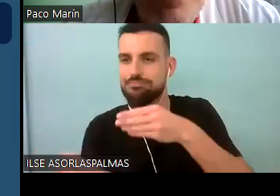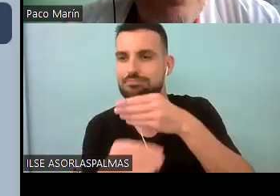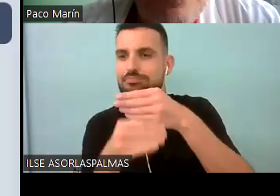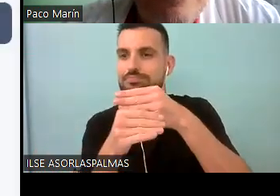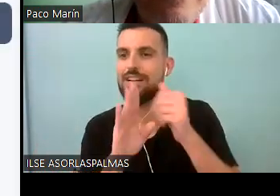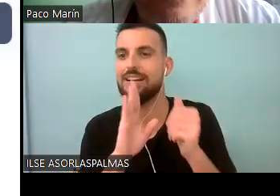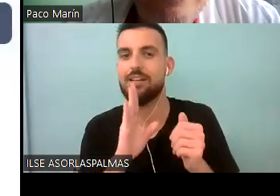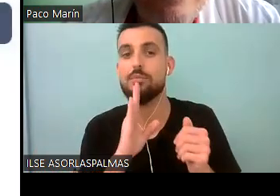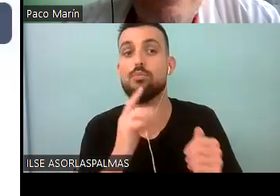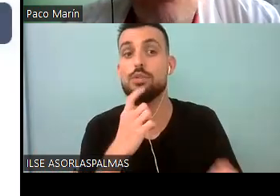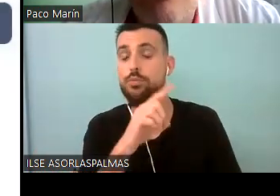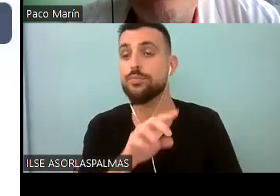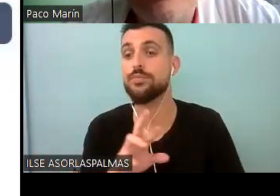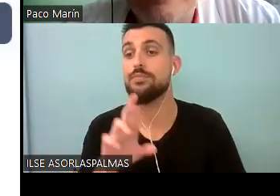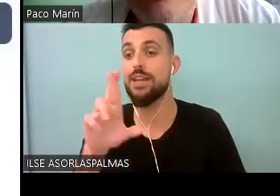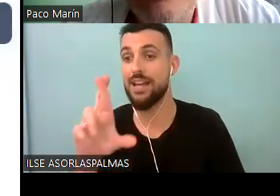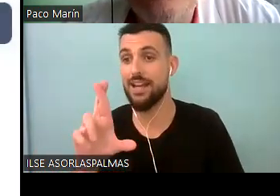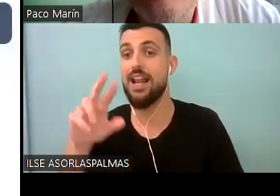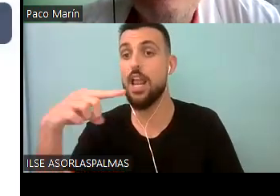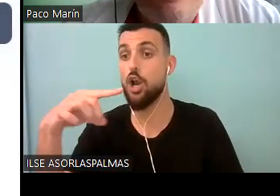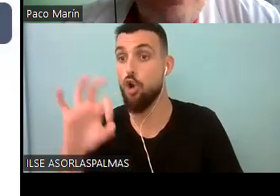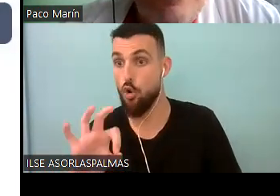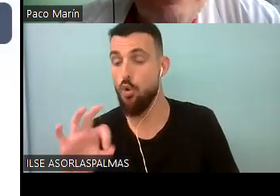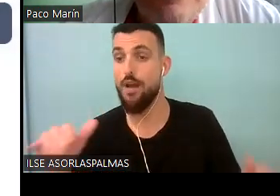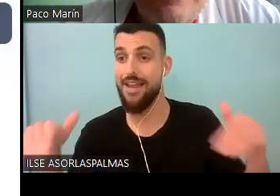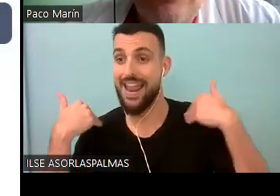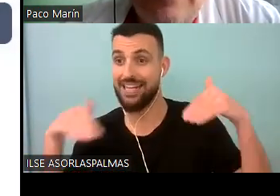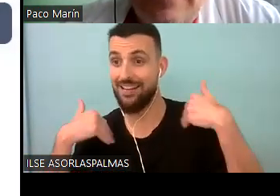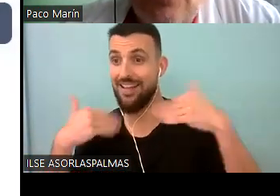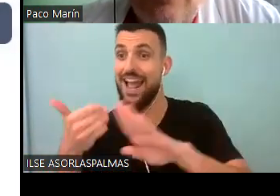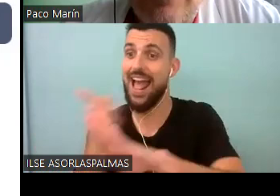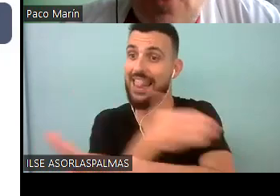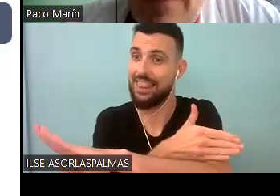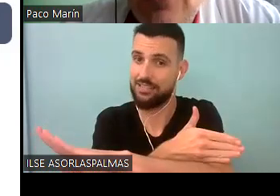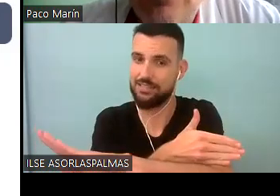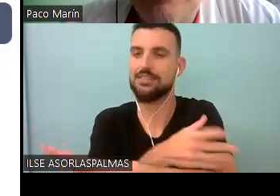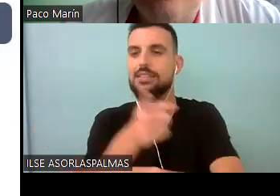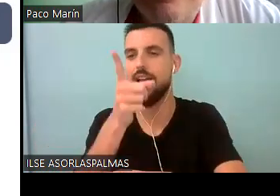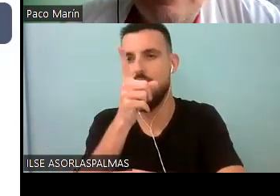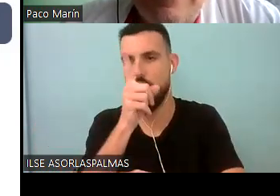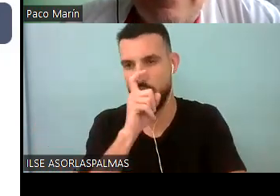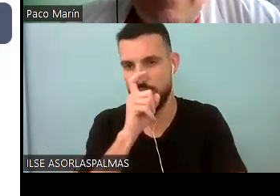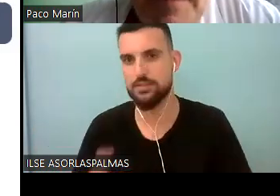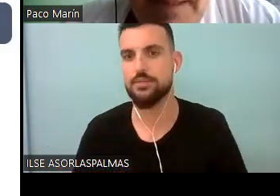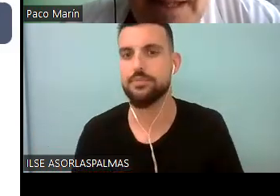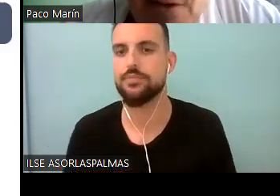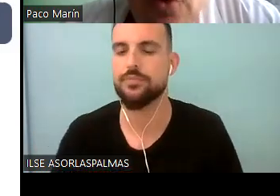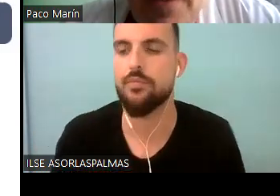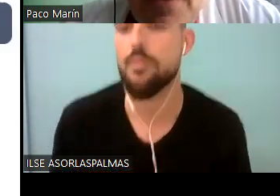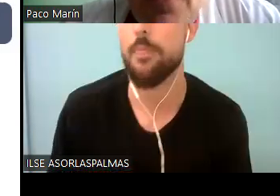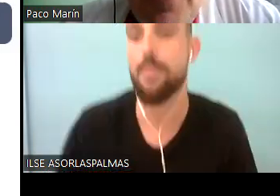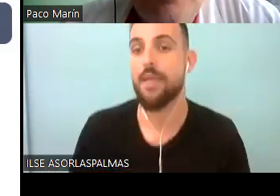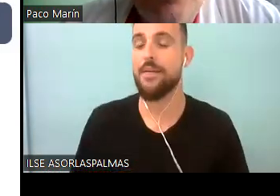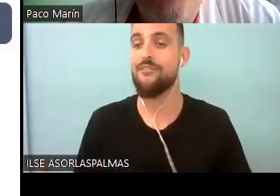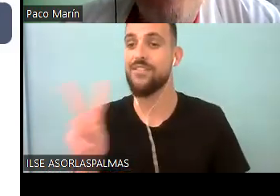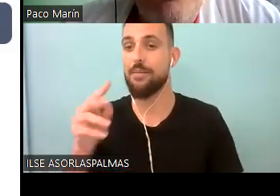comentado. Por ejemplo, el LRGO antes del ejercicio, recordad que tenía como cofactores la vitamina B1,